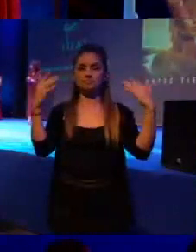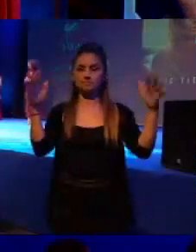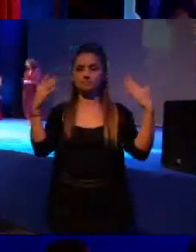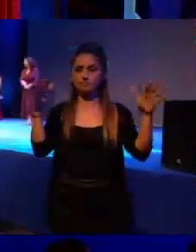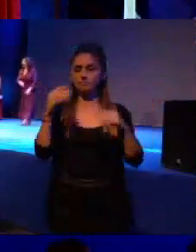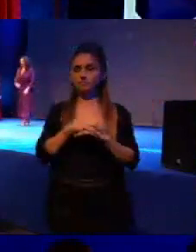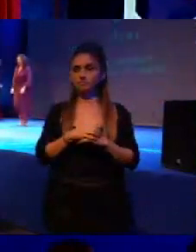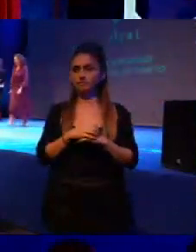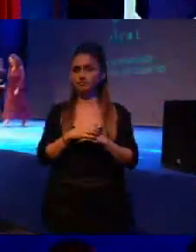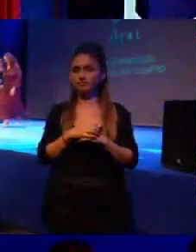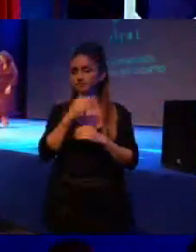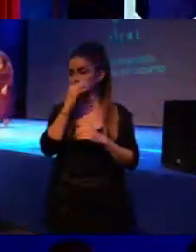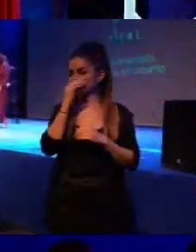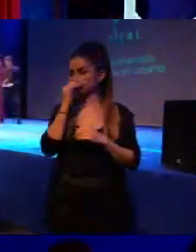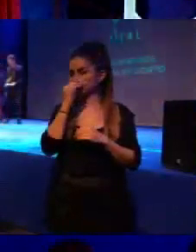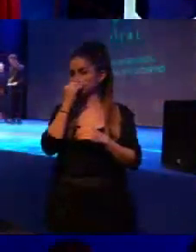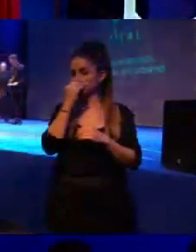Enhorabuena.